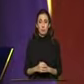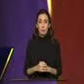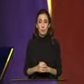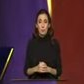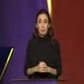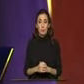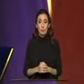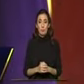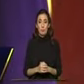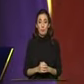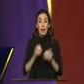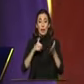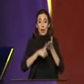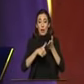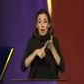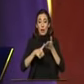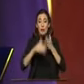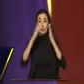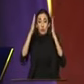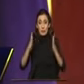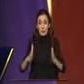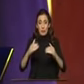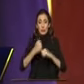Los señores ministros de Estado y